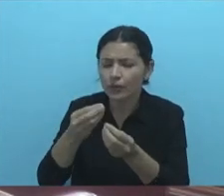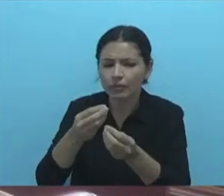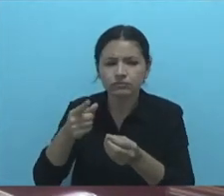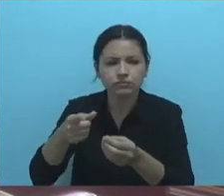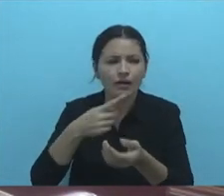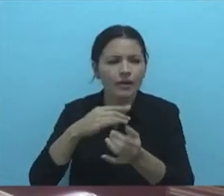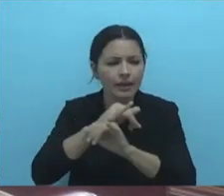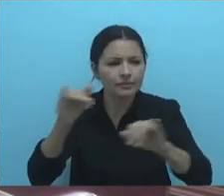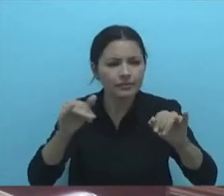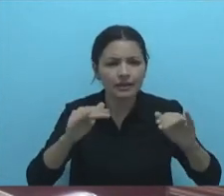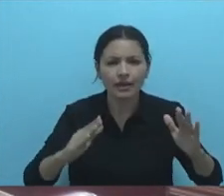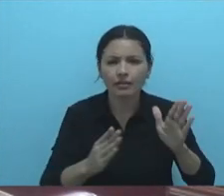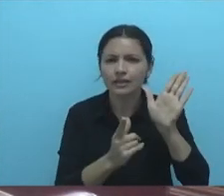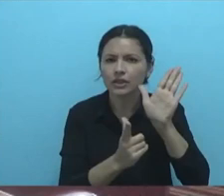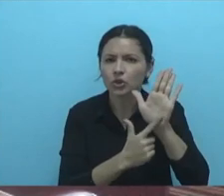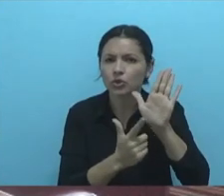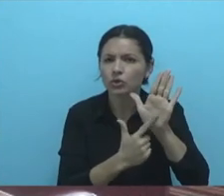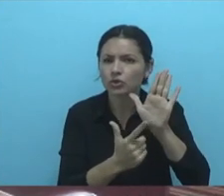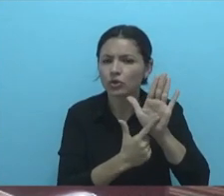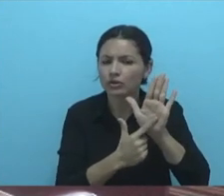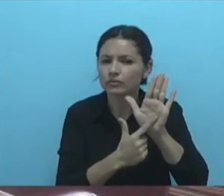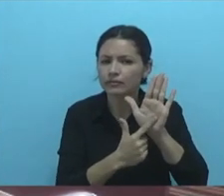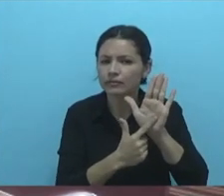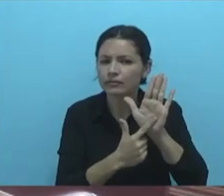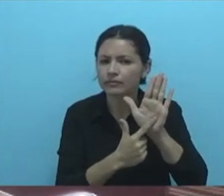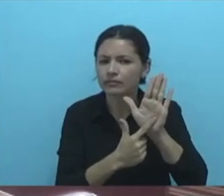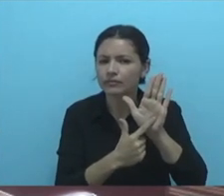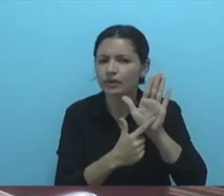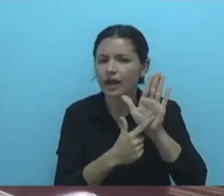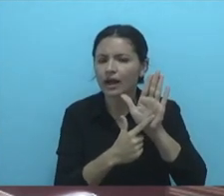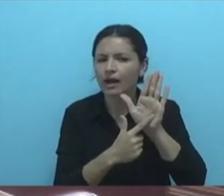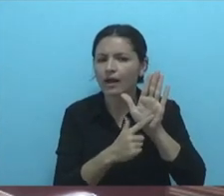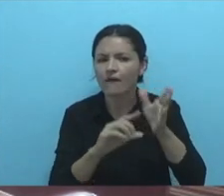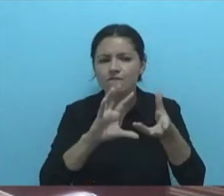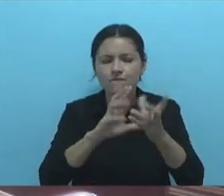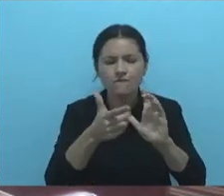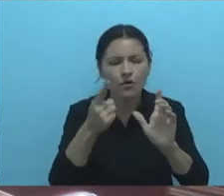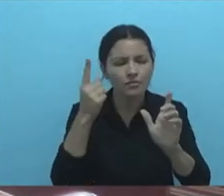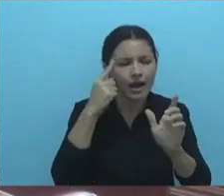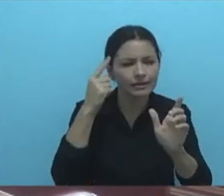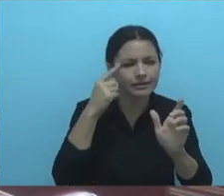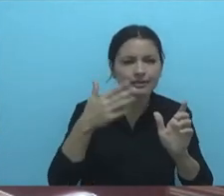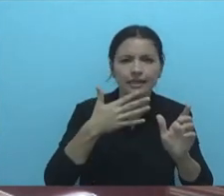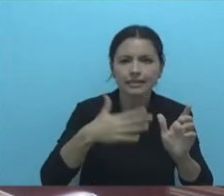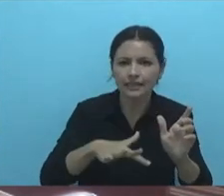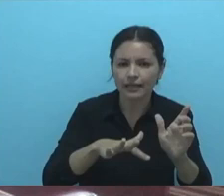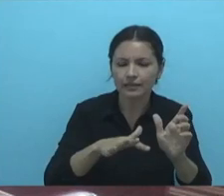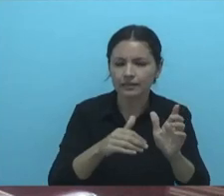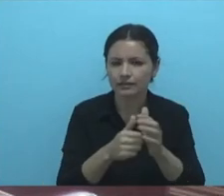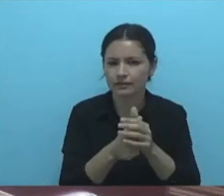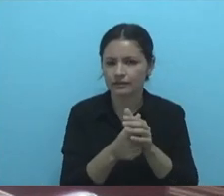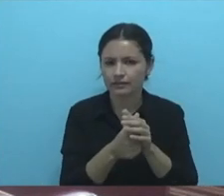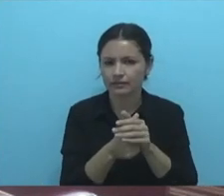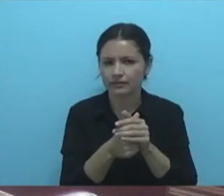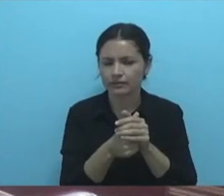normas jurídicas en vigor y explique De cuántas maneras pueden interpretarse pero si lo que